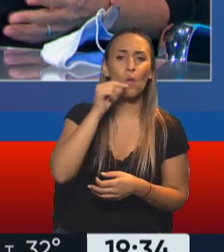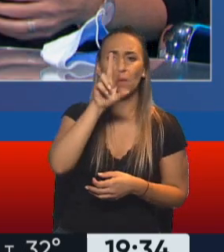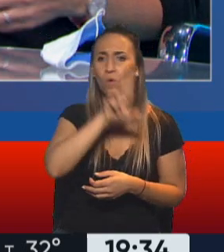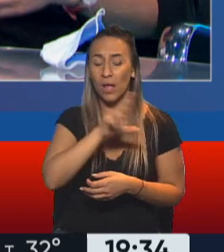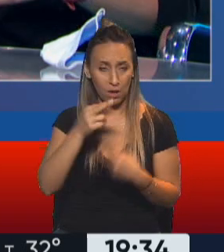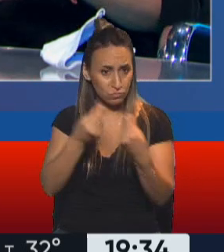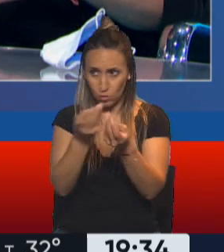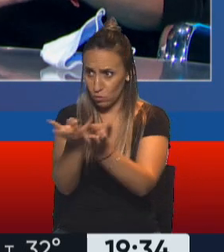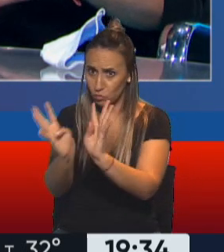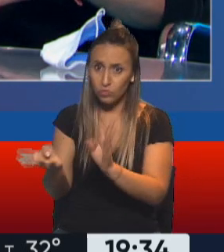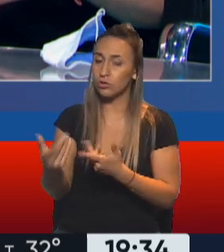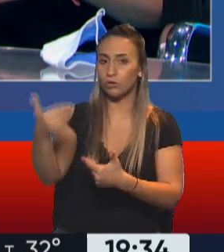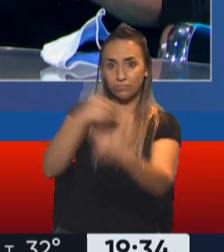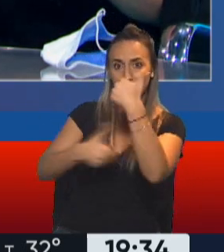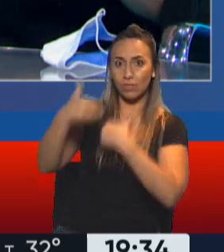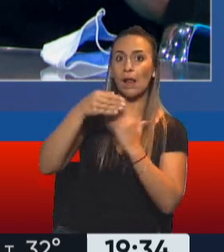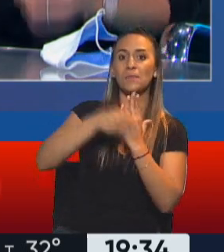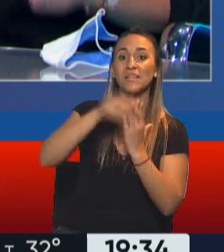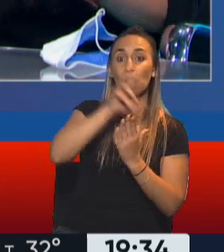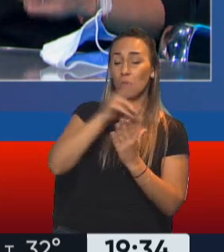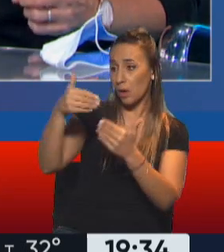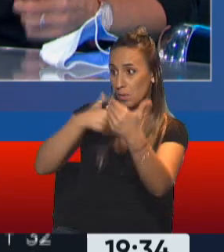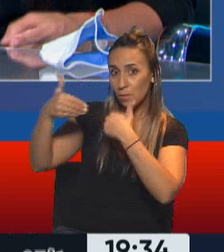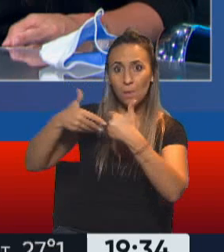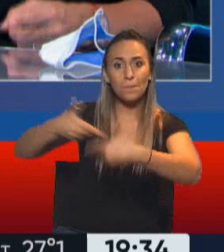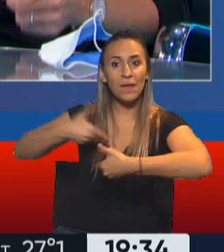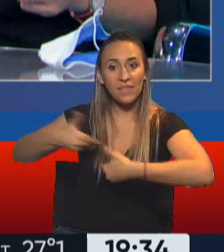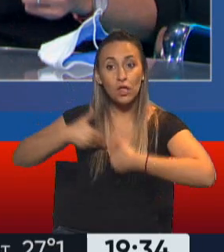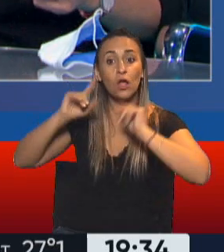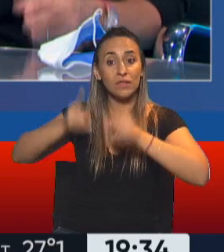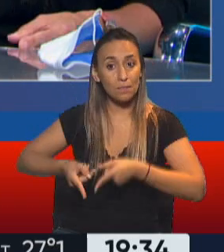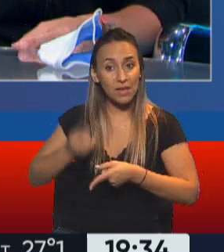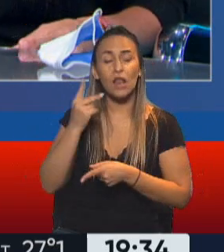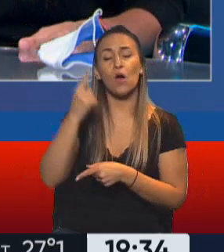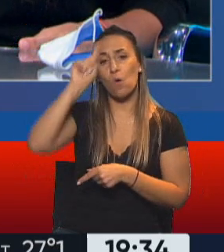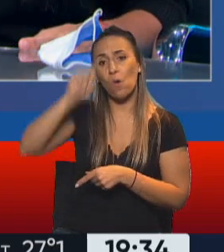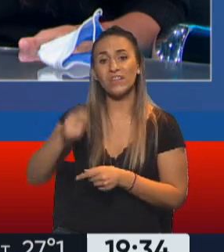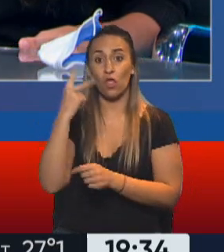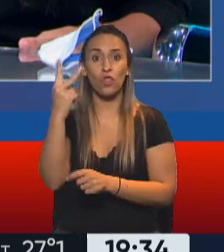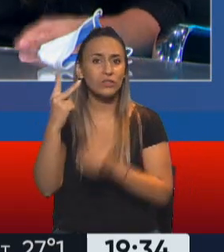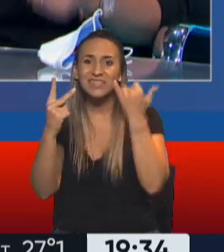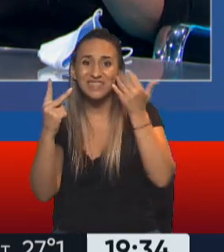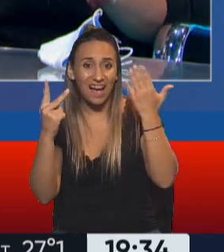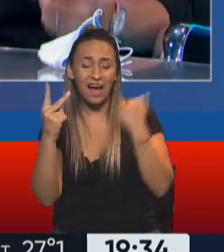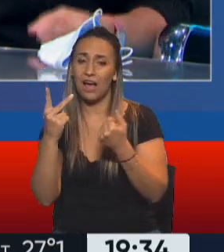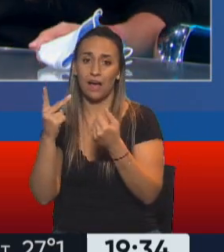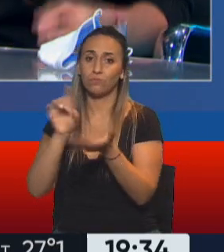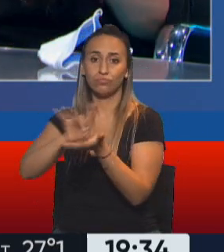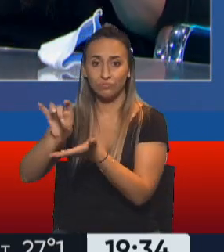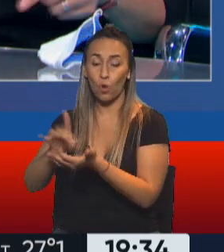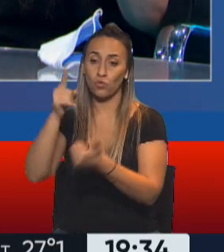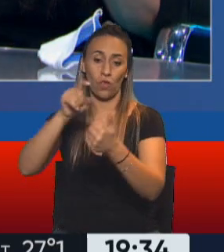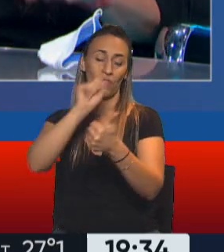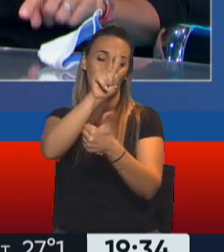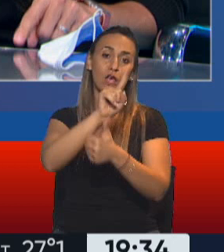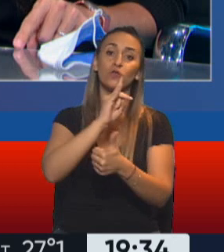tuvimos reuniones, hubo 2 destituciones de 2 jueces, uno en Tucumán y otro en Neuquén, por